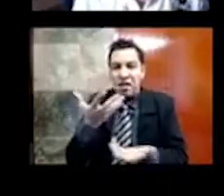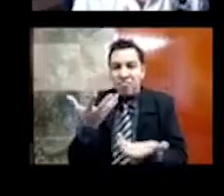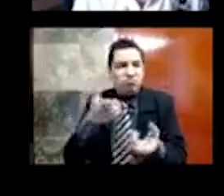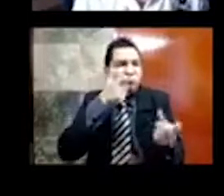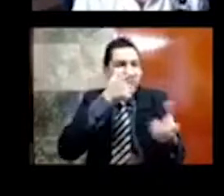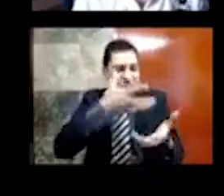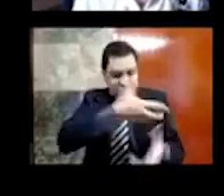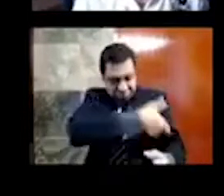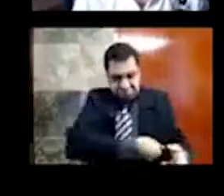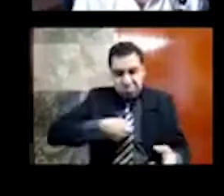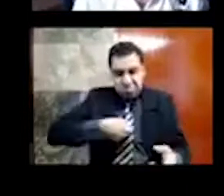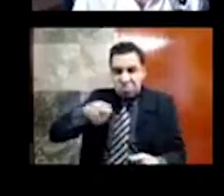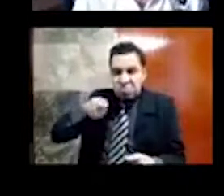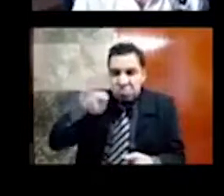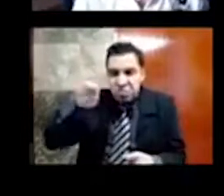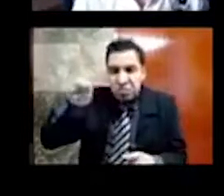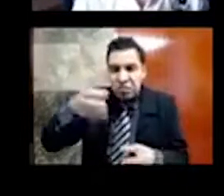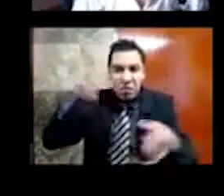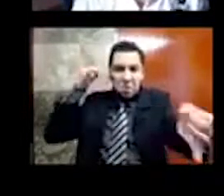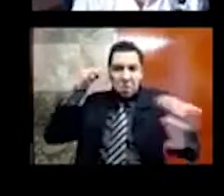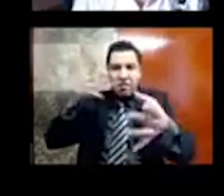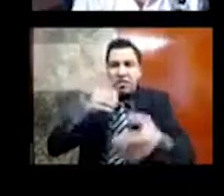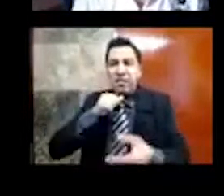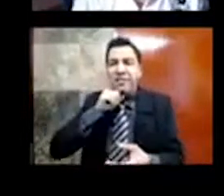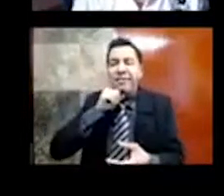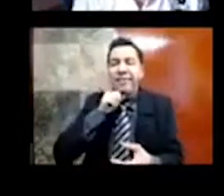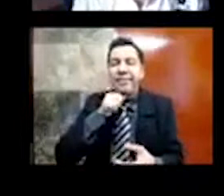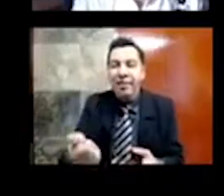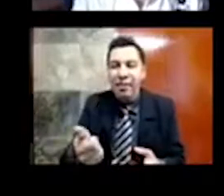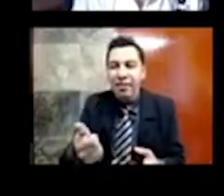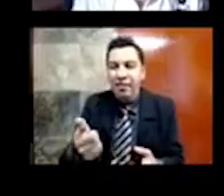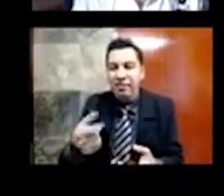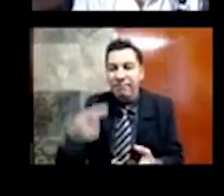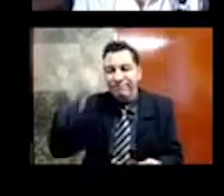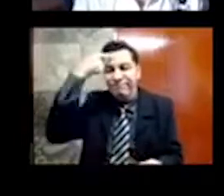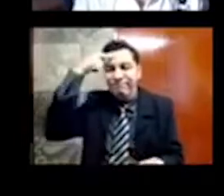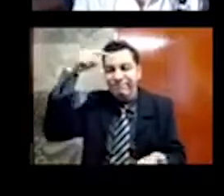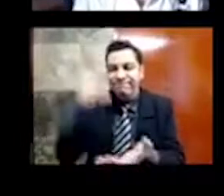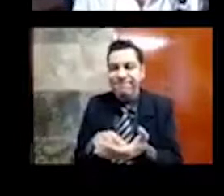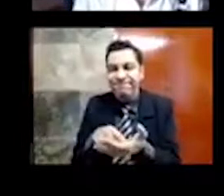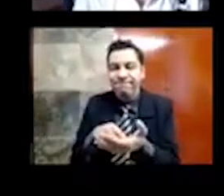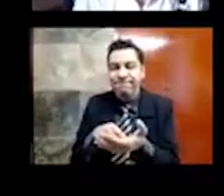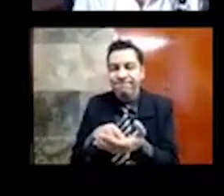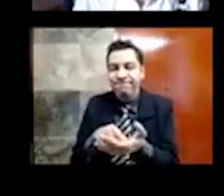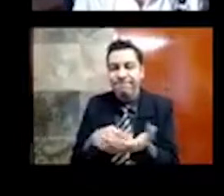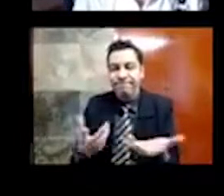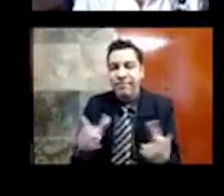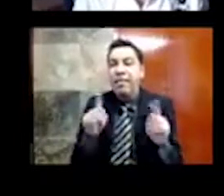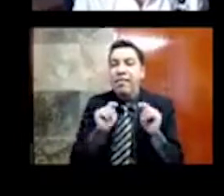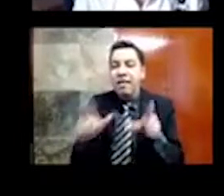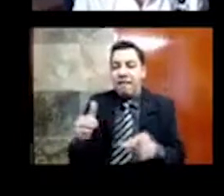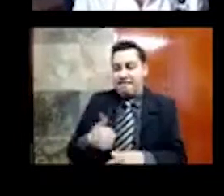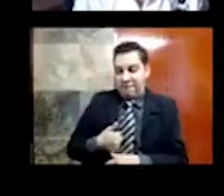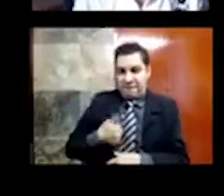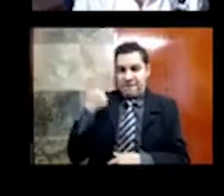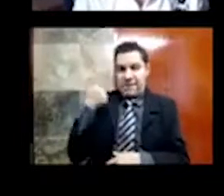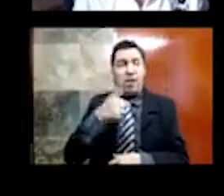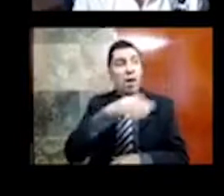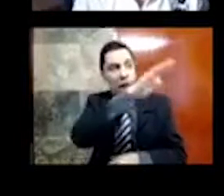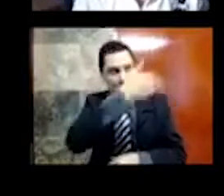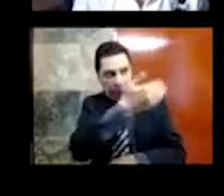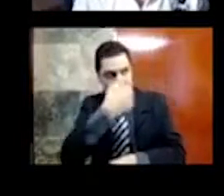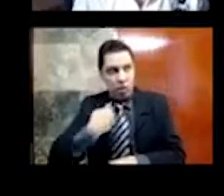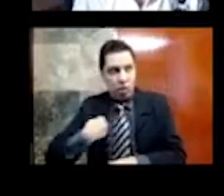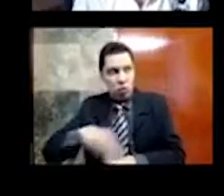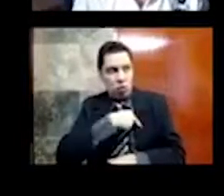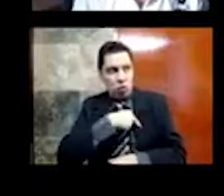los huejotzincas se limitan a enseñarles el camino, porque se dan cuenta que no se pueden enfrentar a ellos,